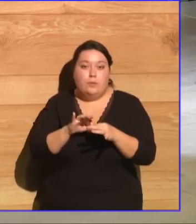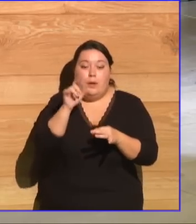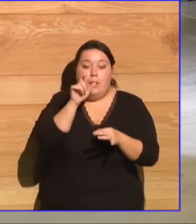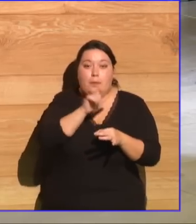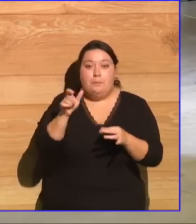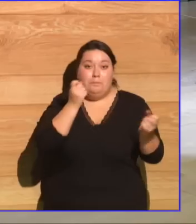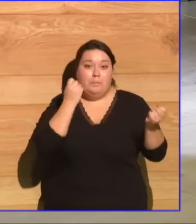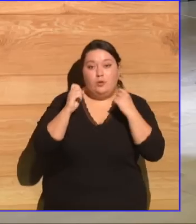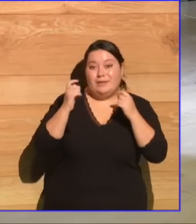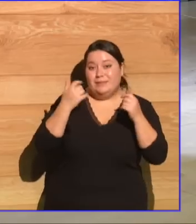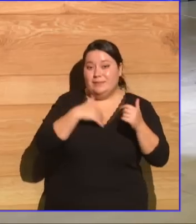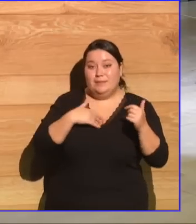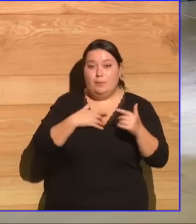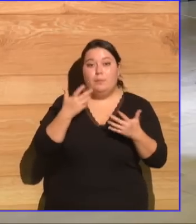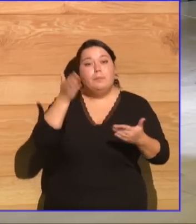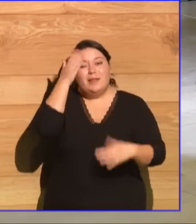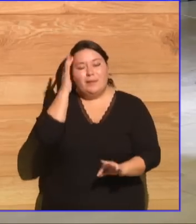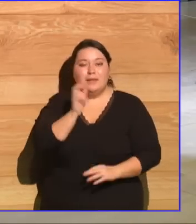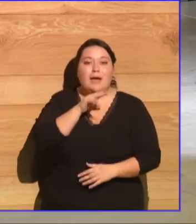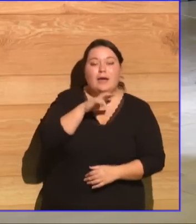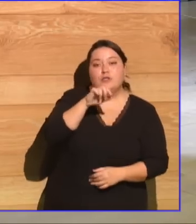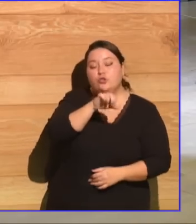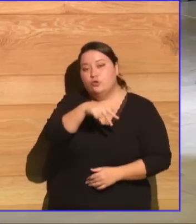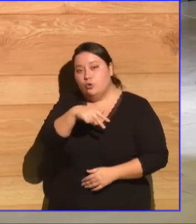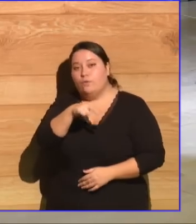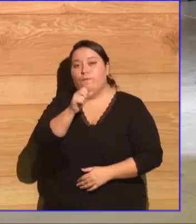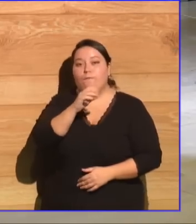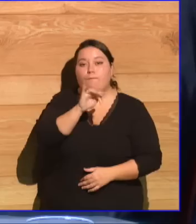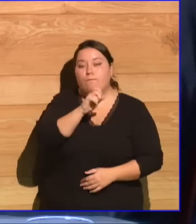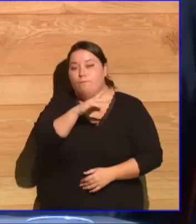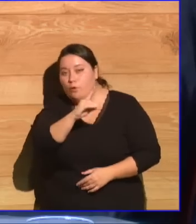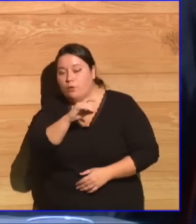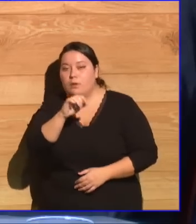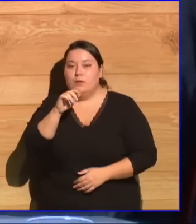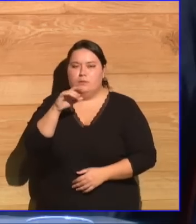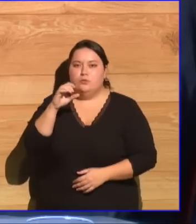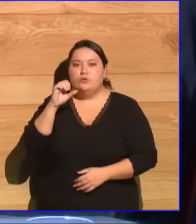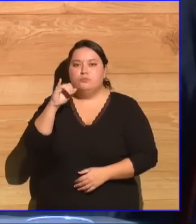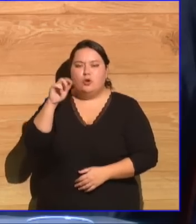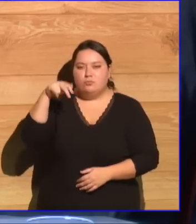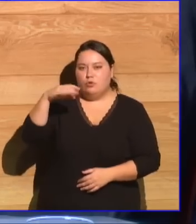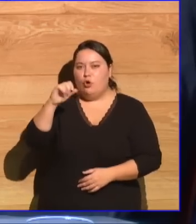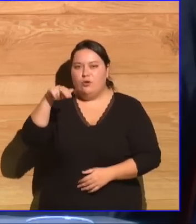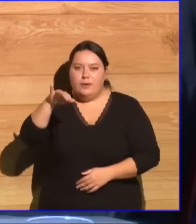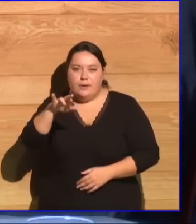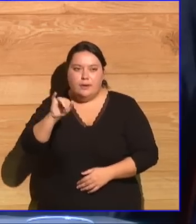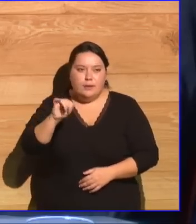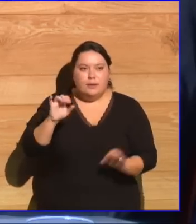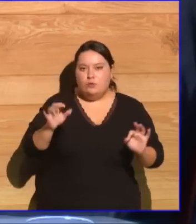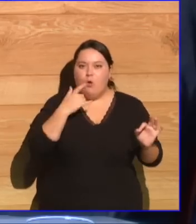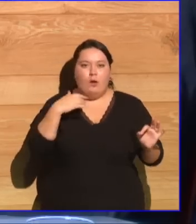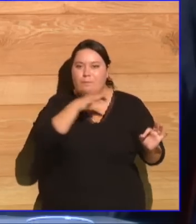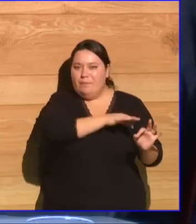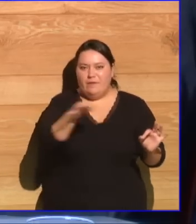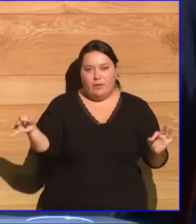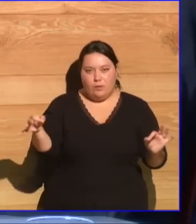personajes principales, entre Harrison Ford y Sean Connery, es el estilo Spielberg sublimado a la perfección. Es